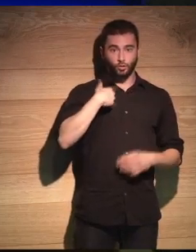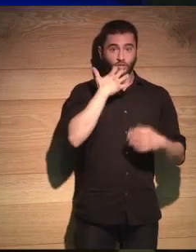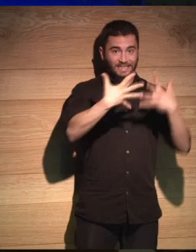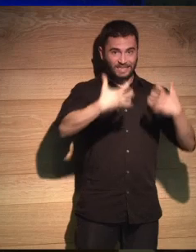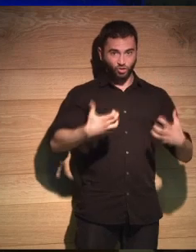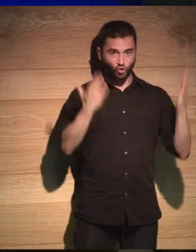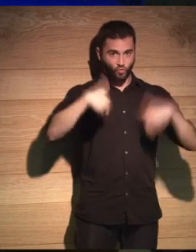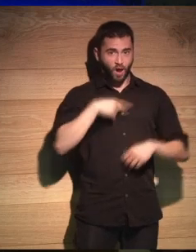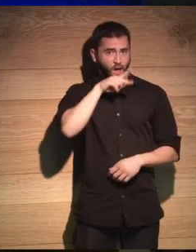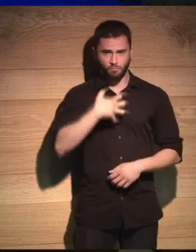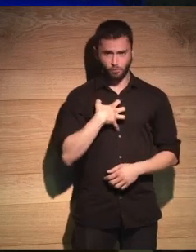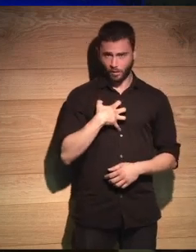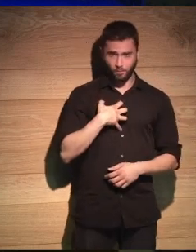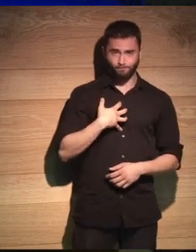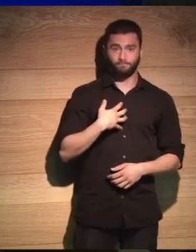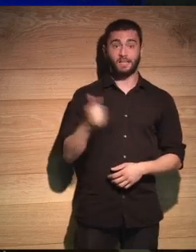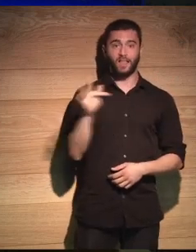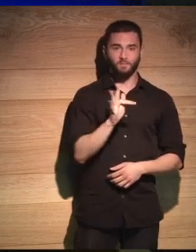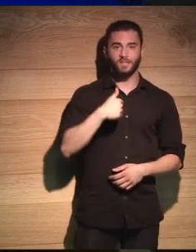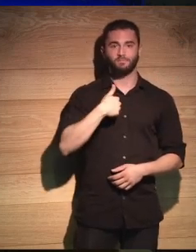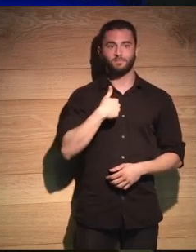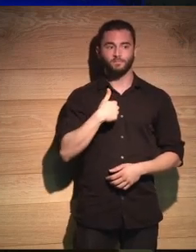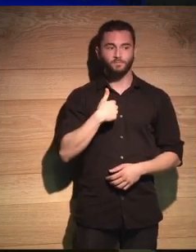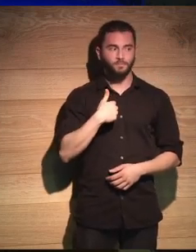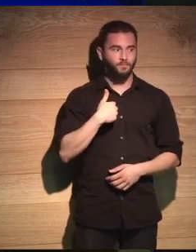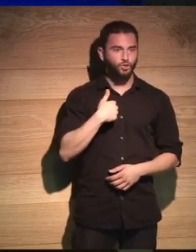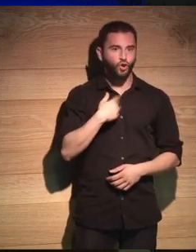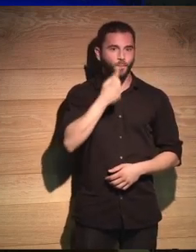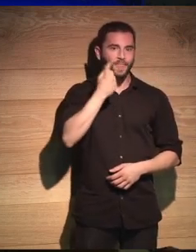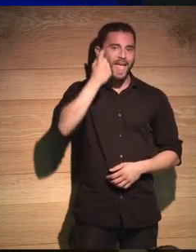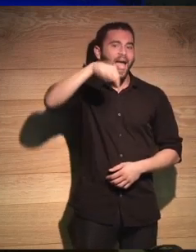texto y además sin un acento de guiri.